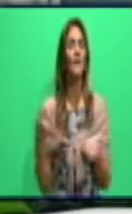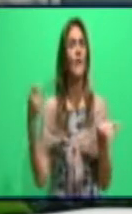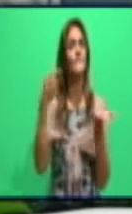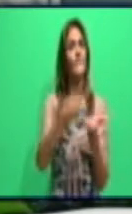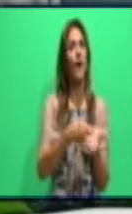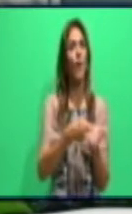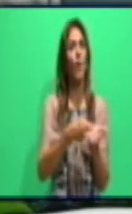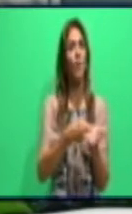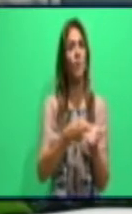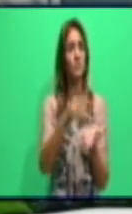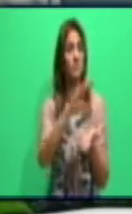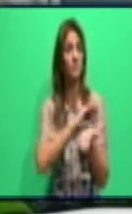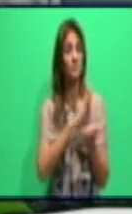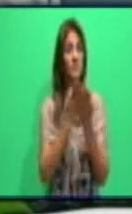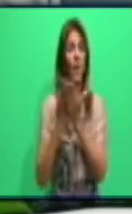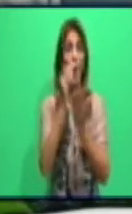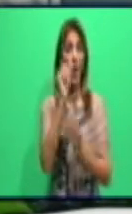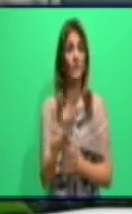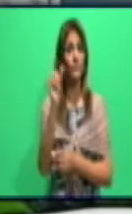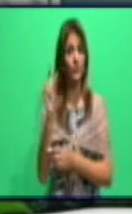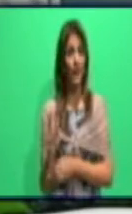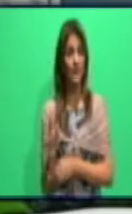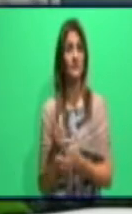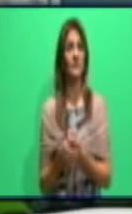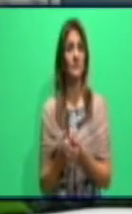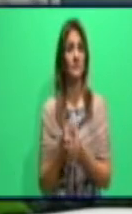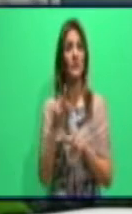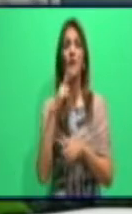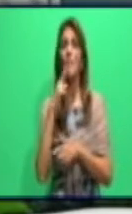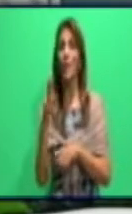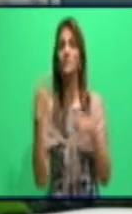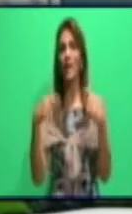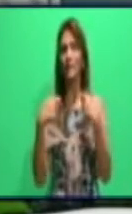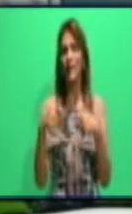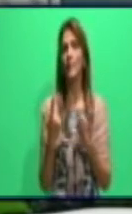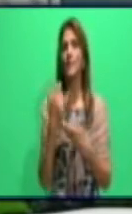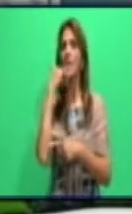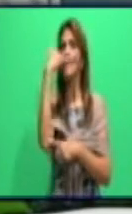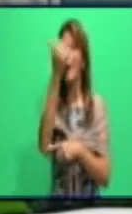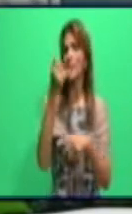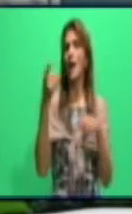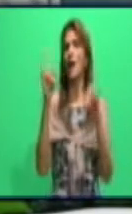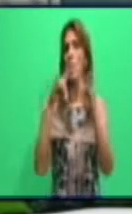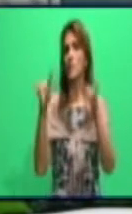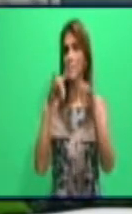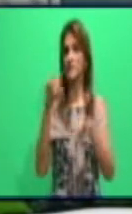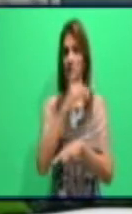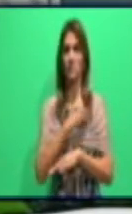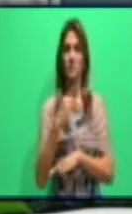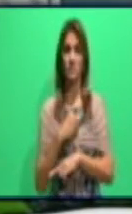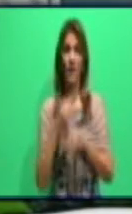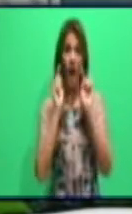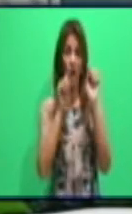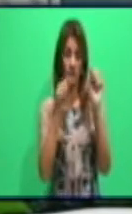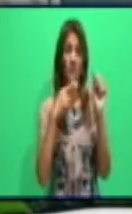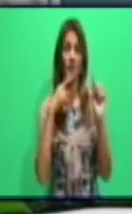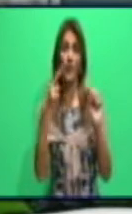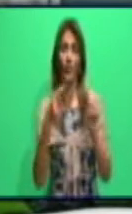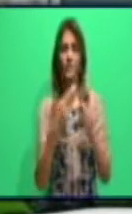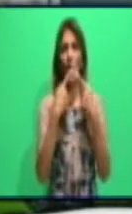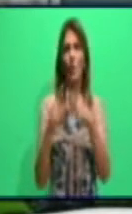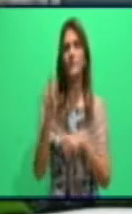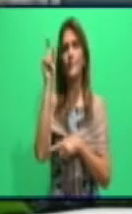Debe comunicarse con la Facultad de Ciencias Médicas, que es allí donde se le puede dar respuesta. En el caso de un televidente que pregunta